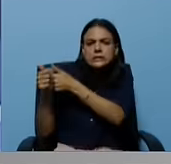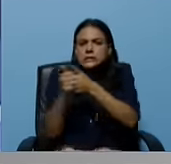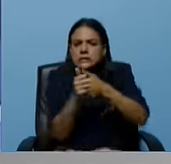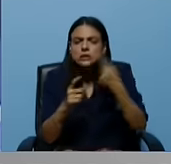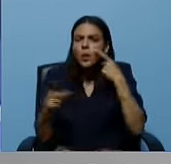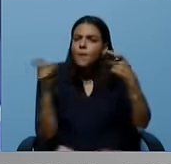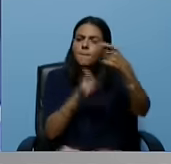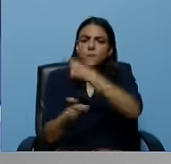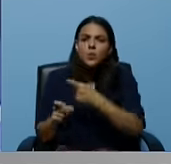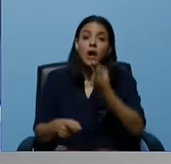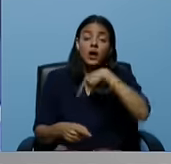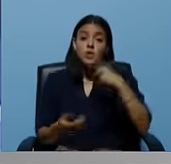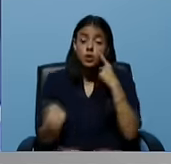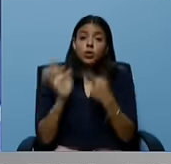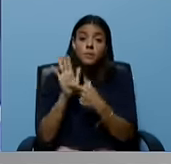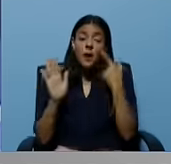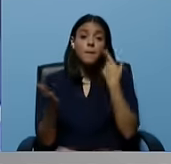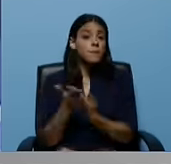pruebas de lo contrario.